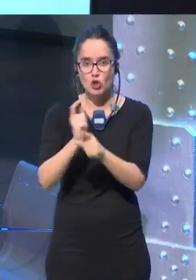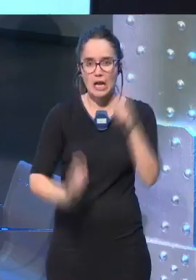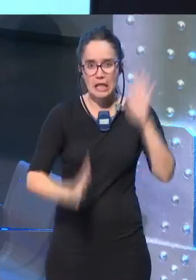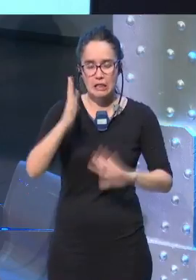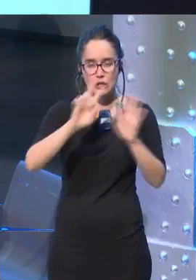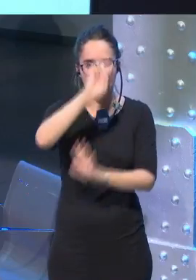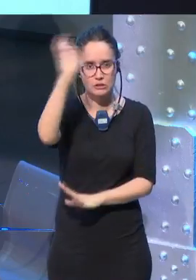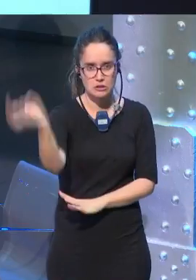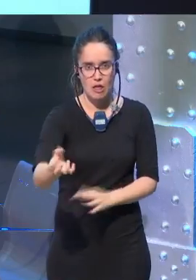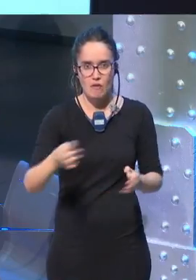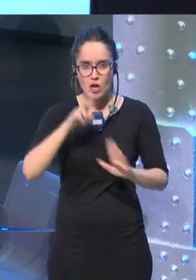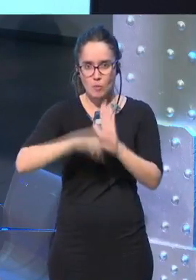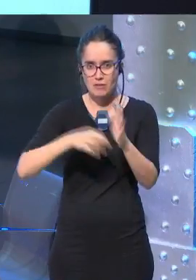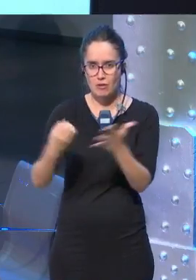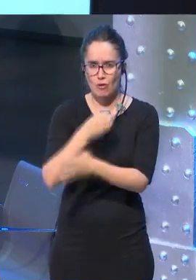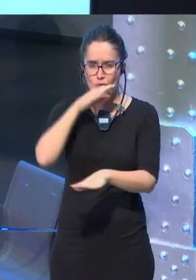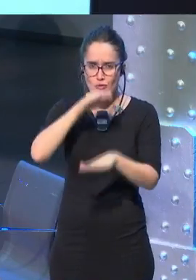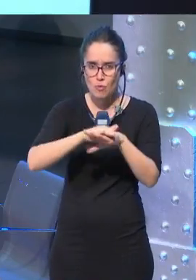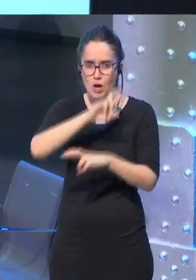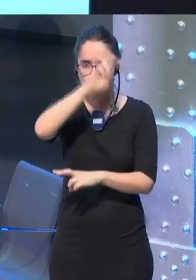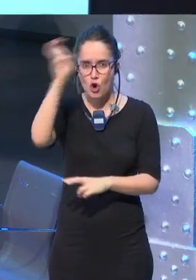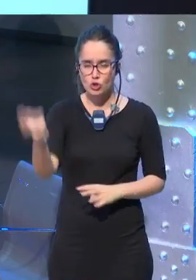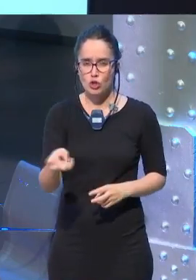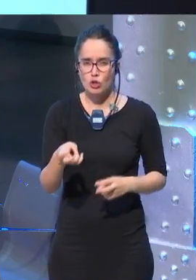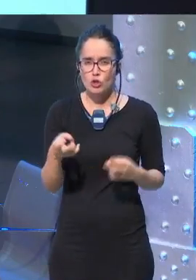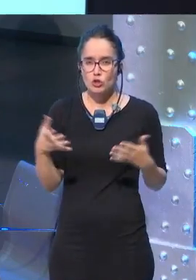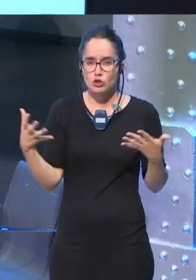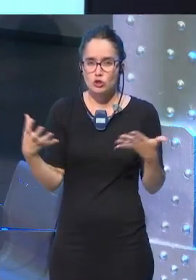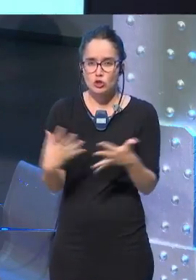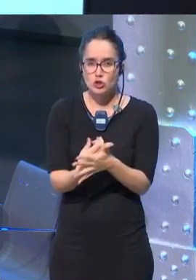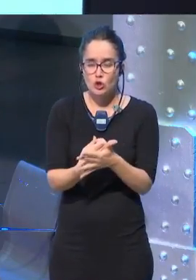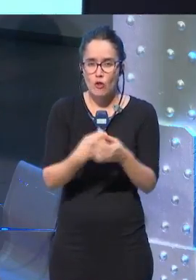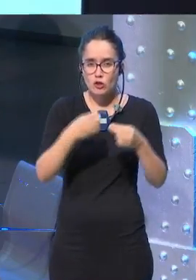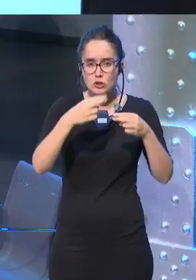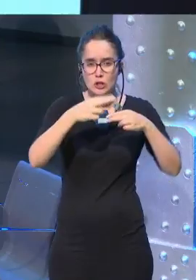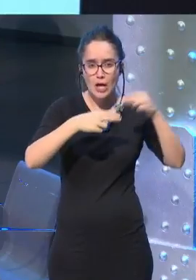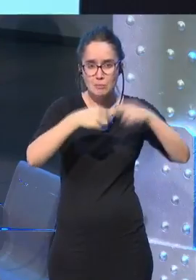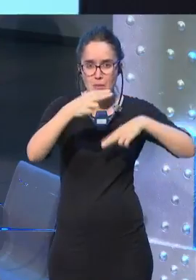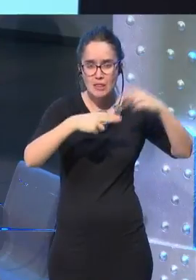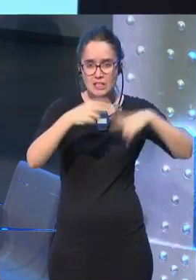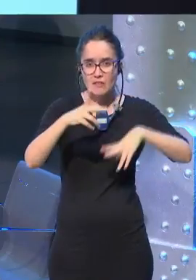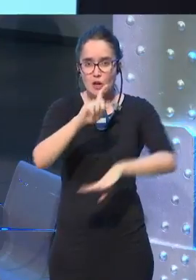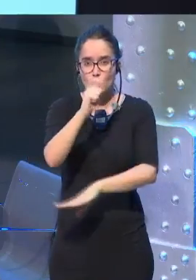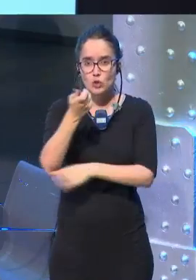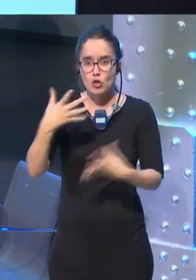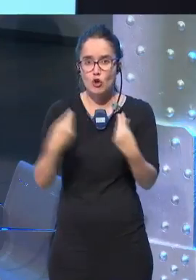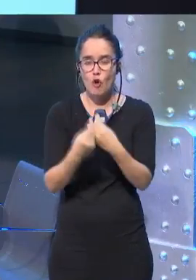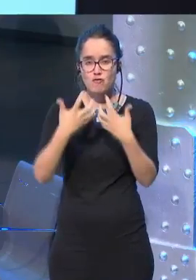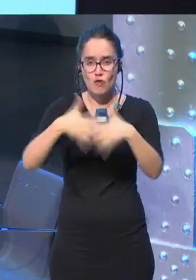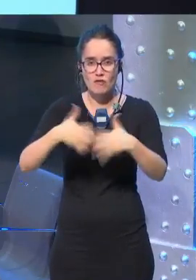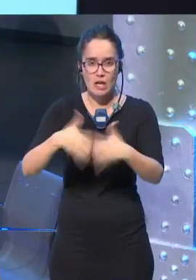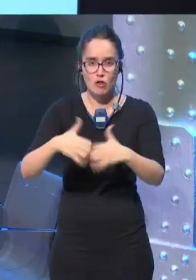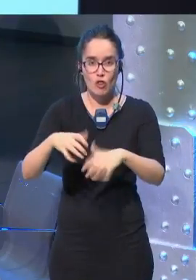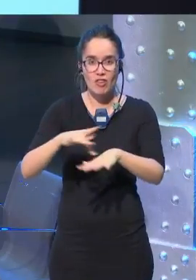antiincendios, etcétera. Otro aspecto es que todas las piezas se construirán con la fabricación digital